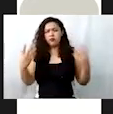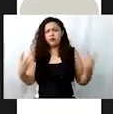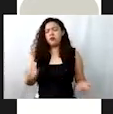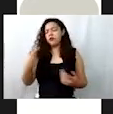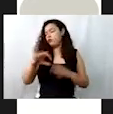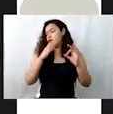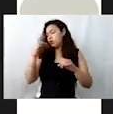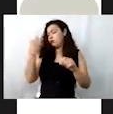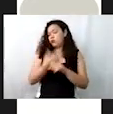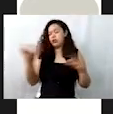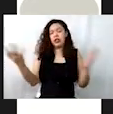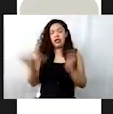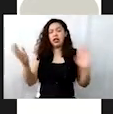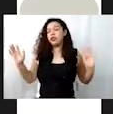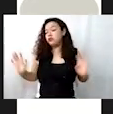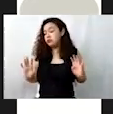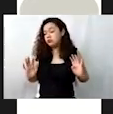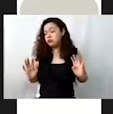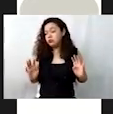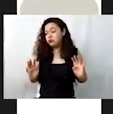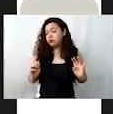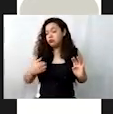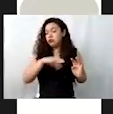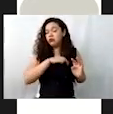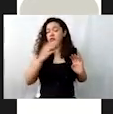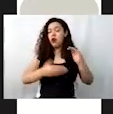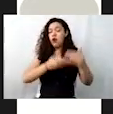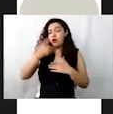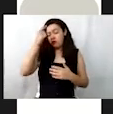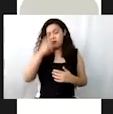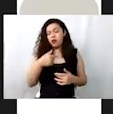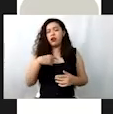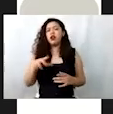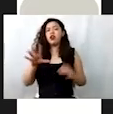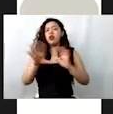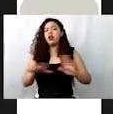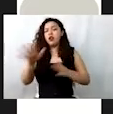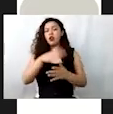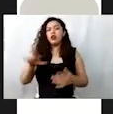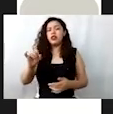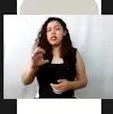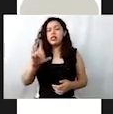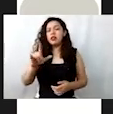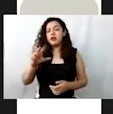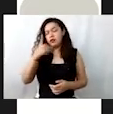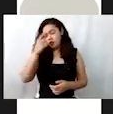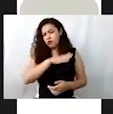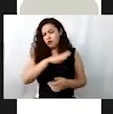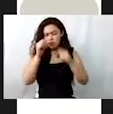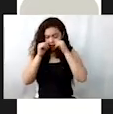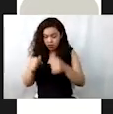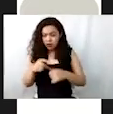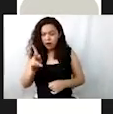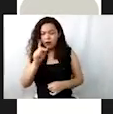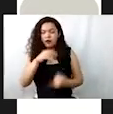responsabilidad y lo hace, y lo acompañamos en este proceso. De hecho, hubo una consulta a sociedad civil que fue muy buena, entendemos, pero también